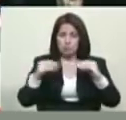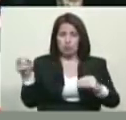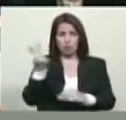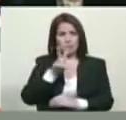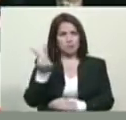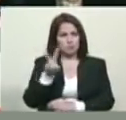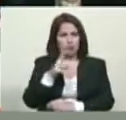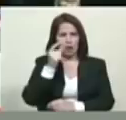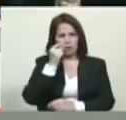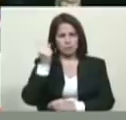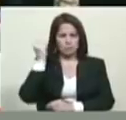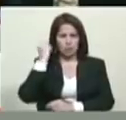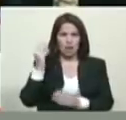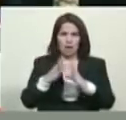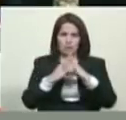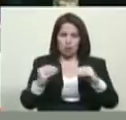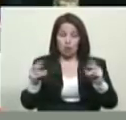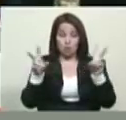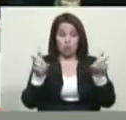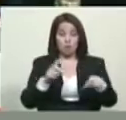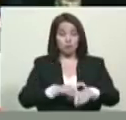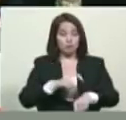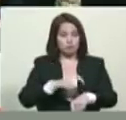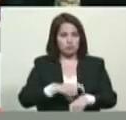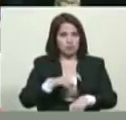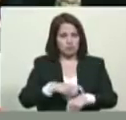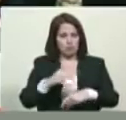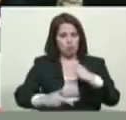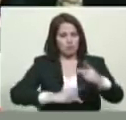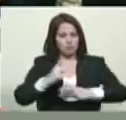Son nuevos tiempos de proceso de liberación.